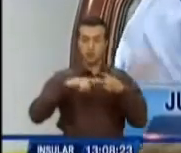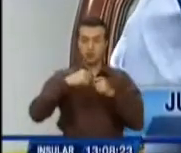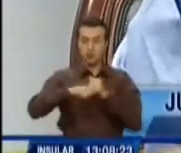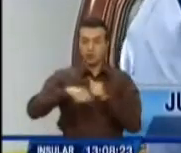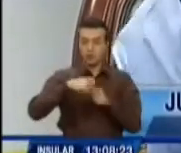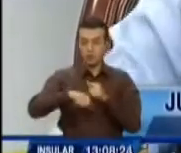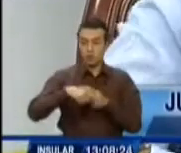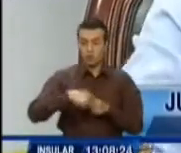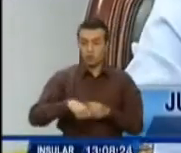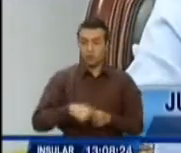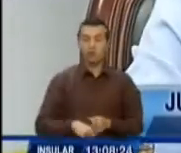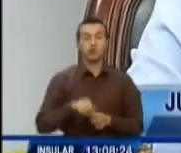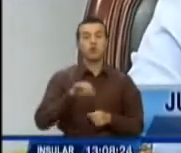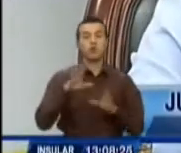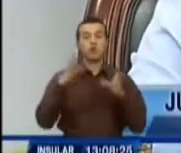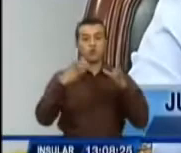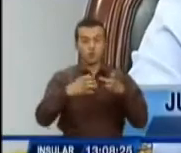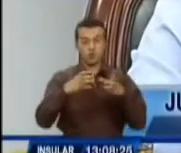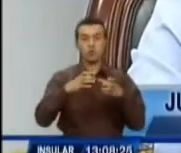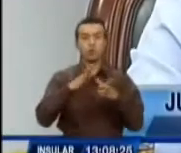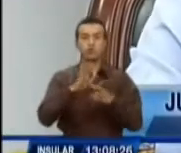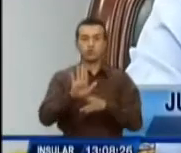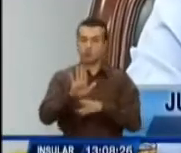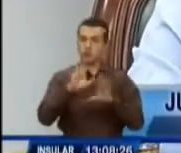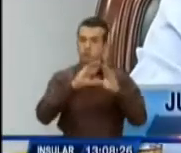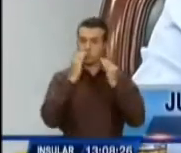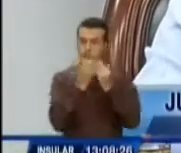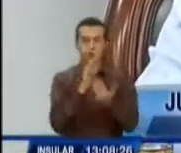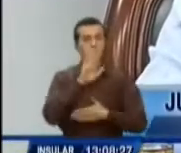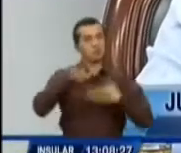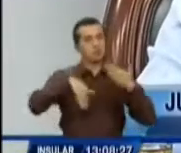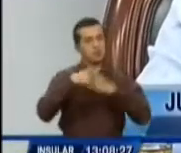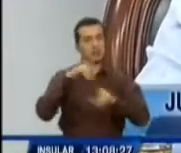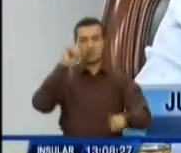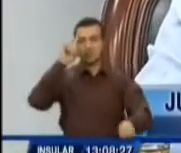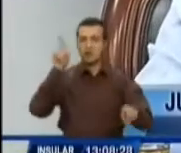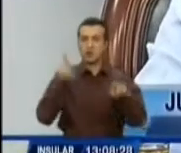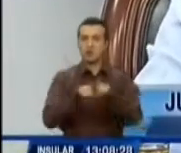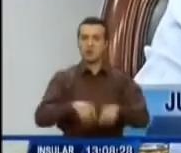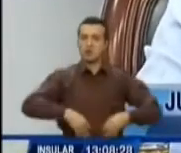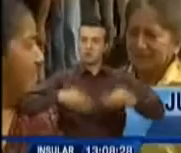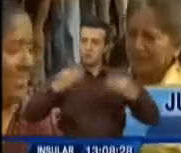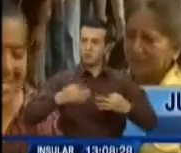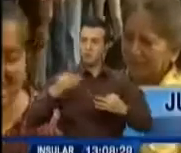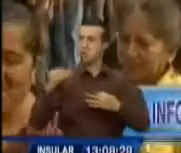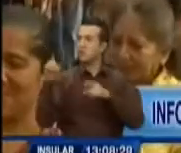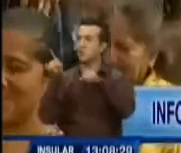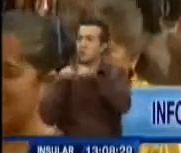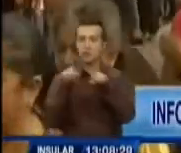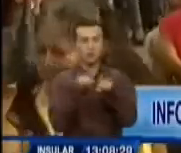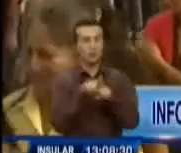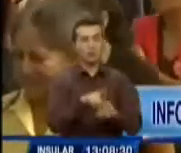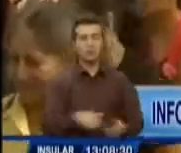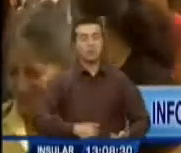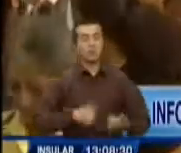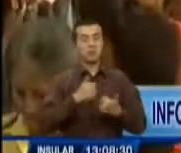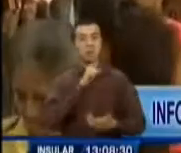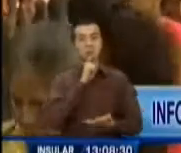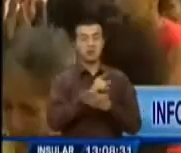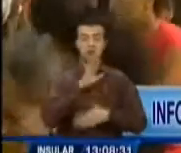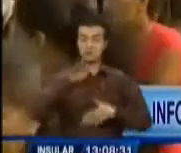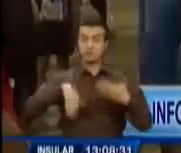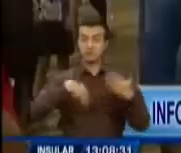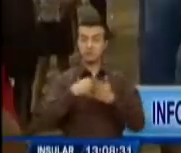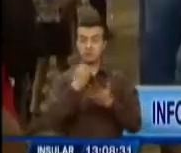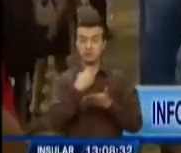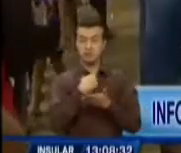oficial, que se lo hizo a través de la Junta Intermedia de Escrutinio, coincidieron al 100% en cuanto a sus resultados. Las cifras entregadas confirman la decisión